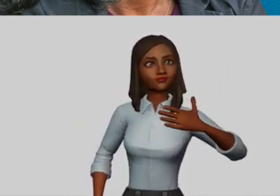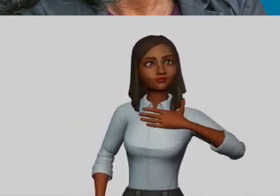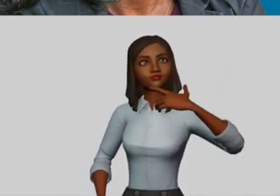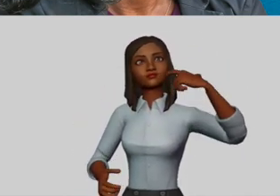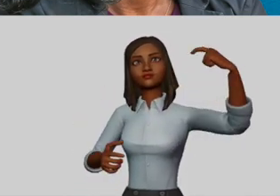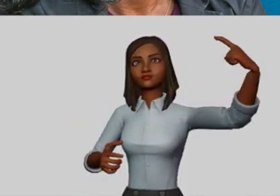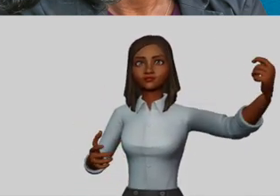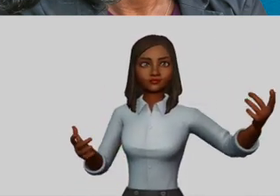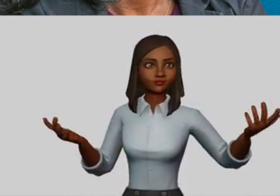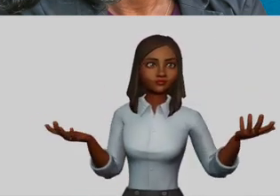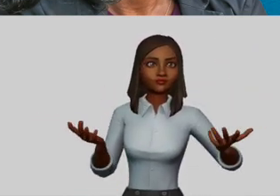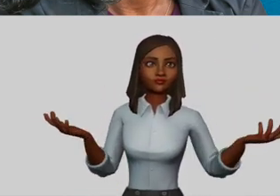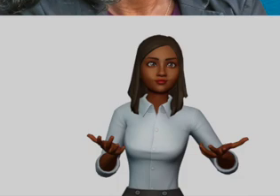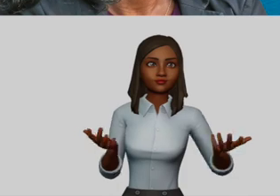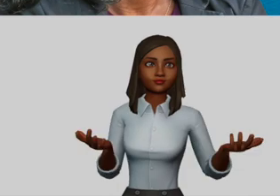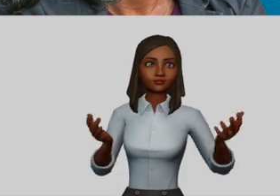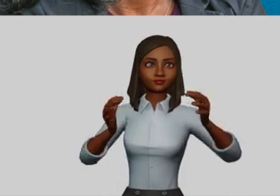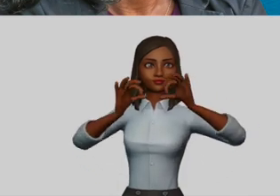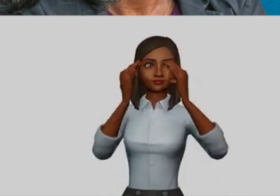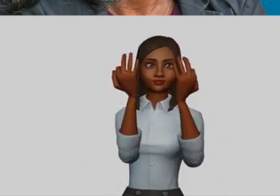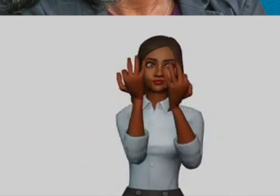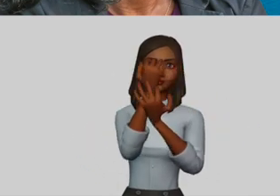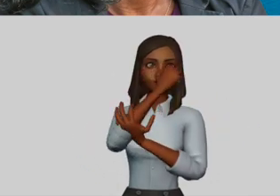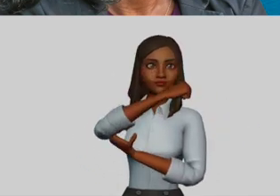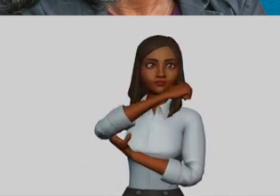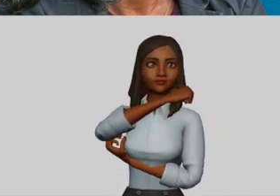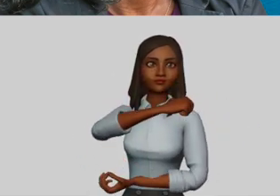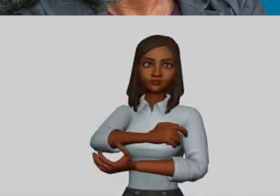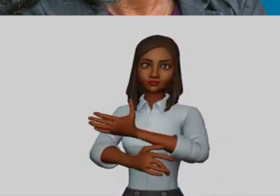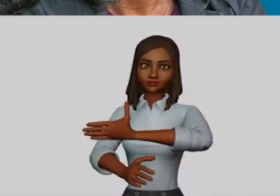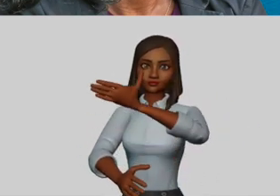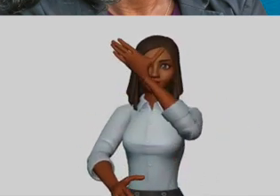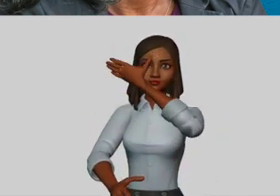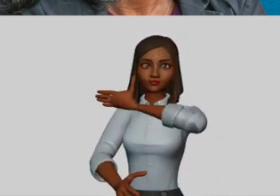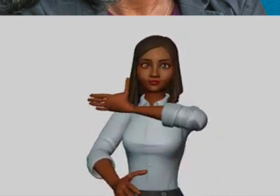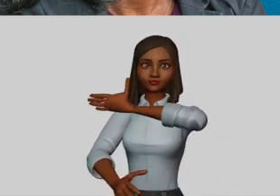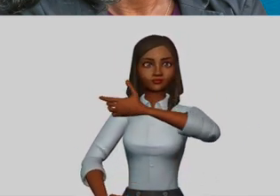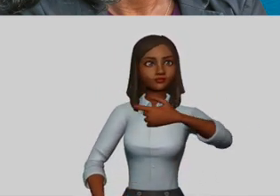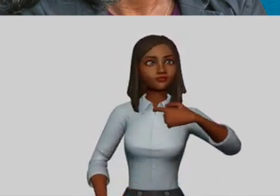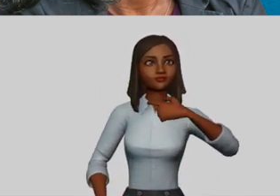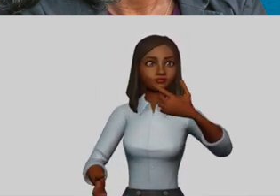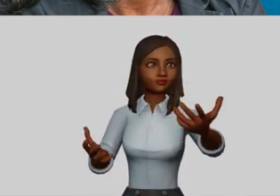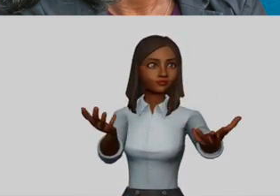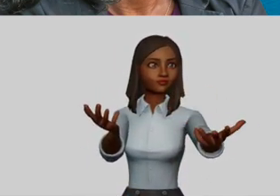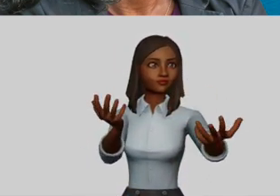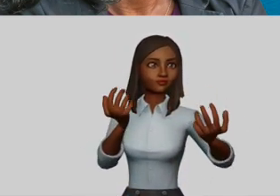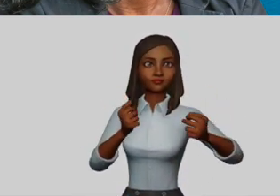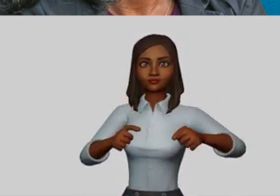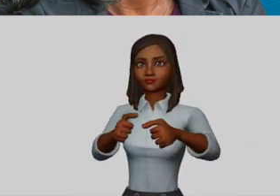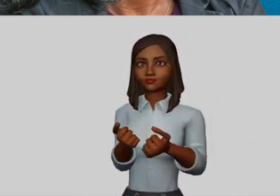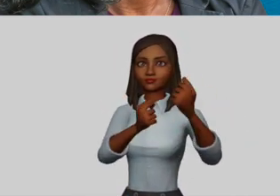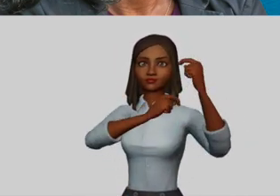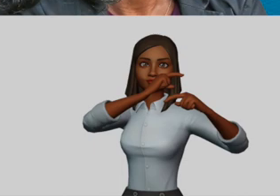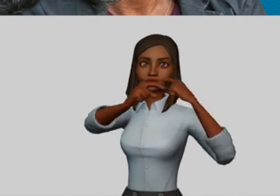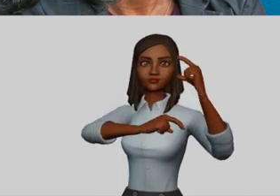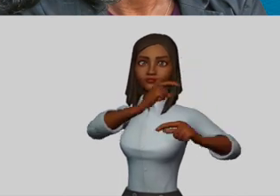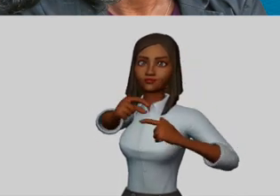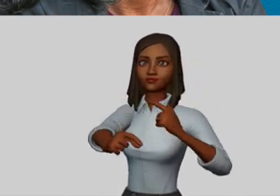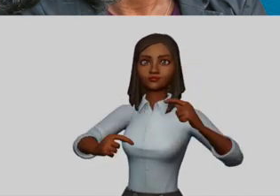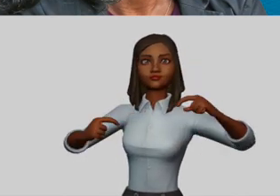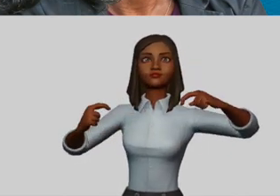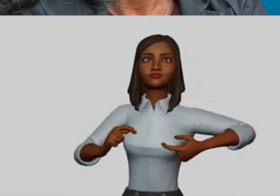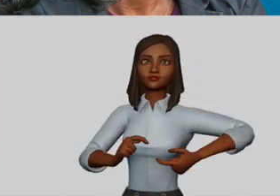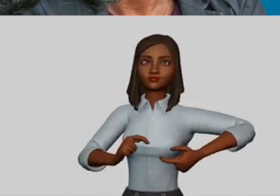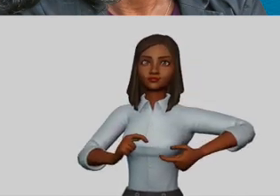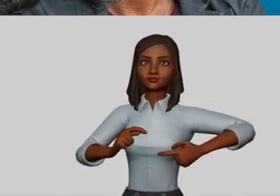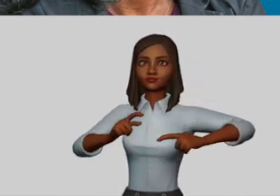me quedaba tiempo extra en la escuela. Resulta que aprendí el inglés en 2 años. Para quinto ya tenía mi bicicleta y me tenía que llevar a Toys R